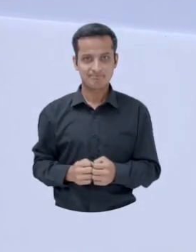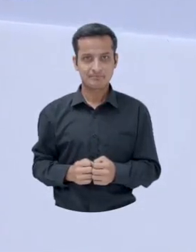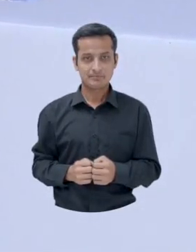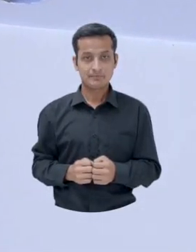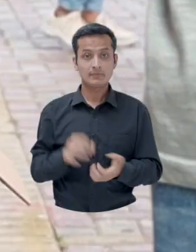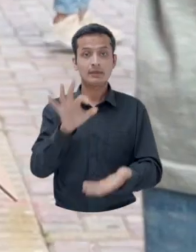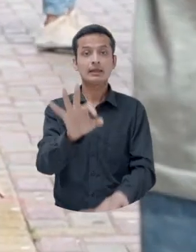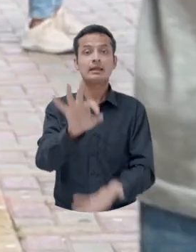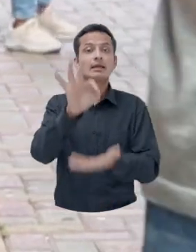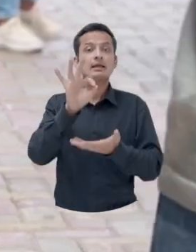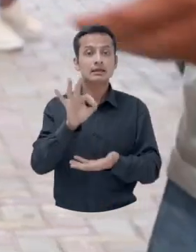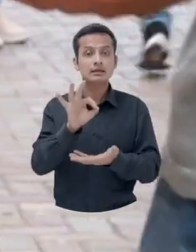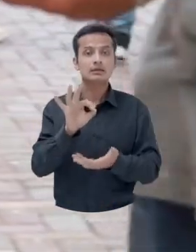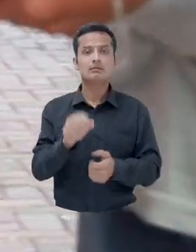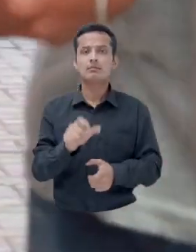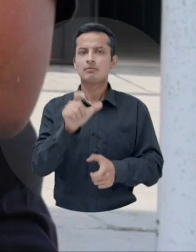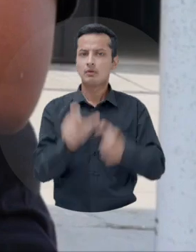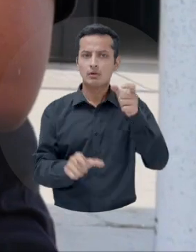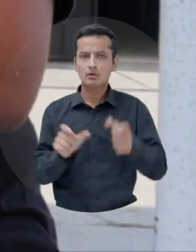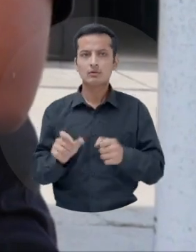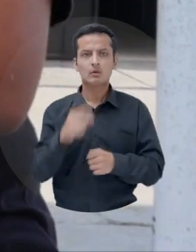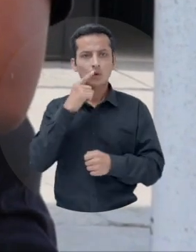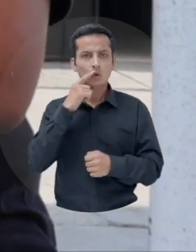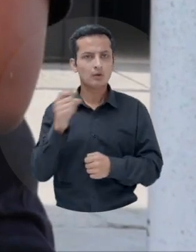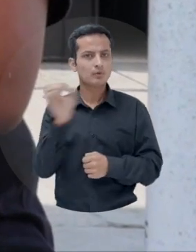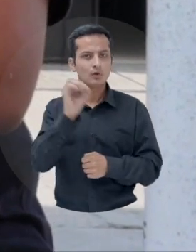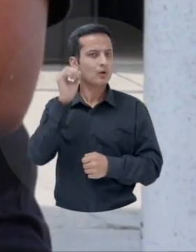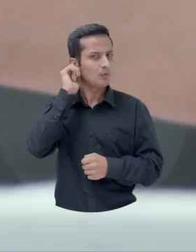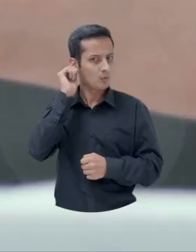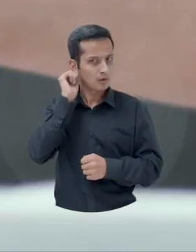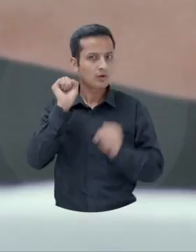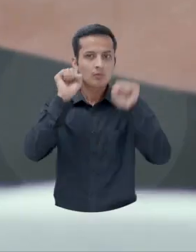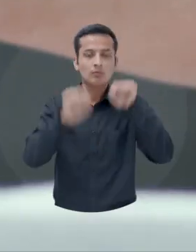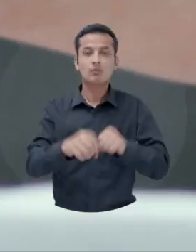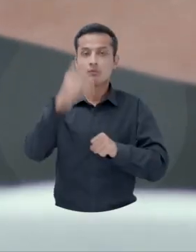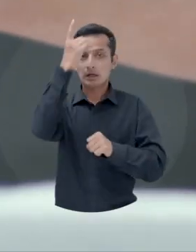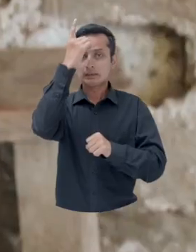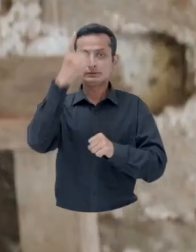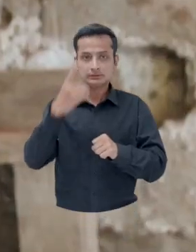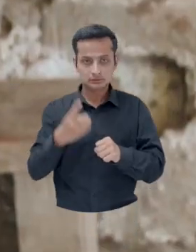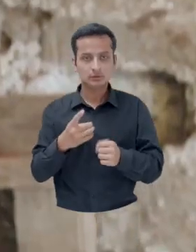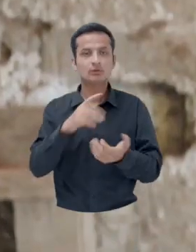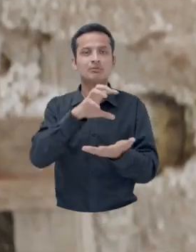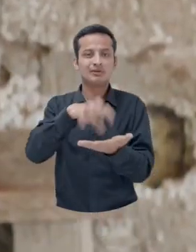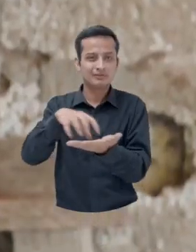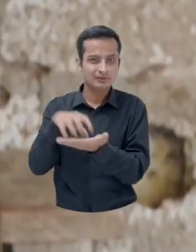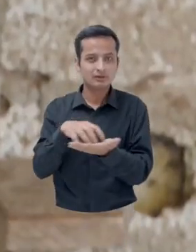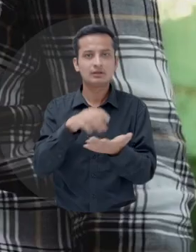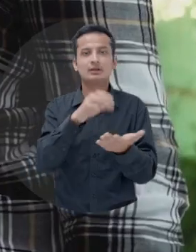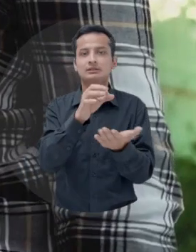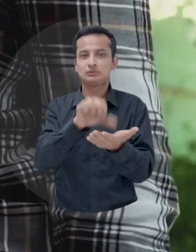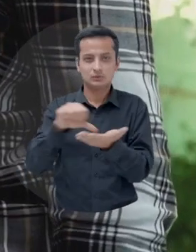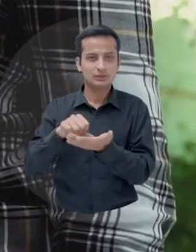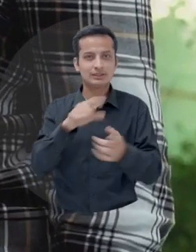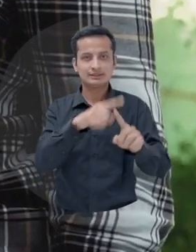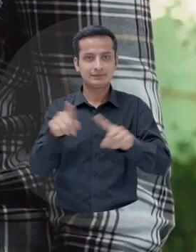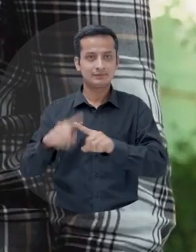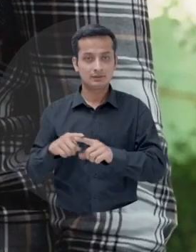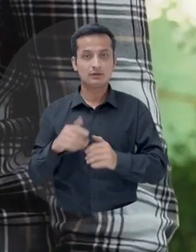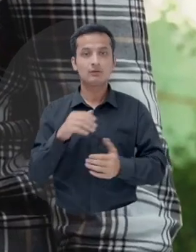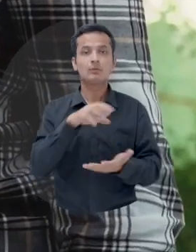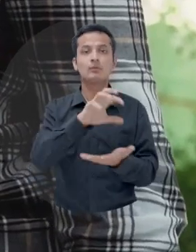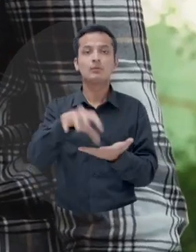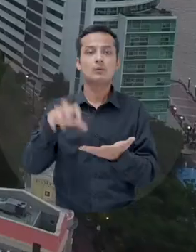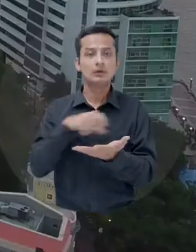voluntad para elegir a los mejores hombres y mujeres que conducirán por los horizontes de progreso y